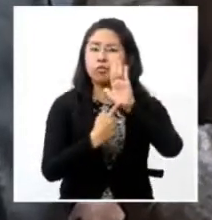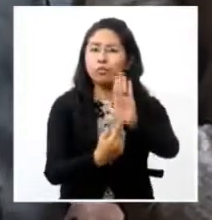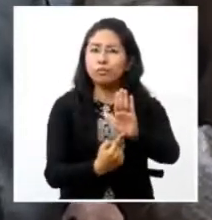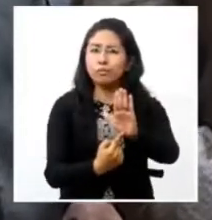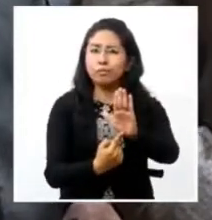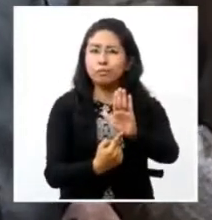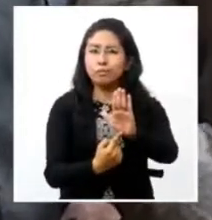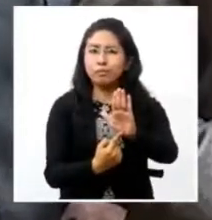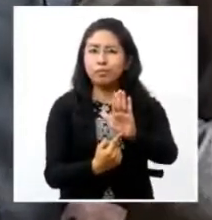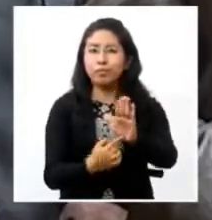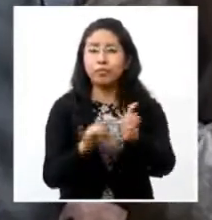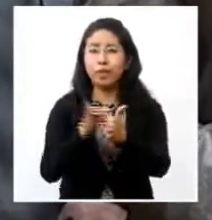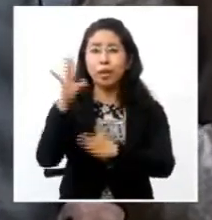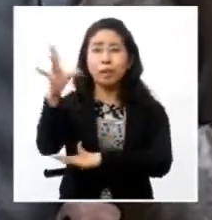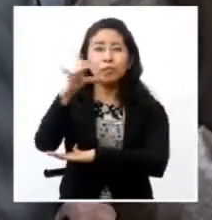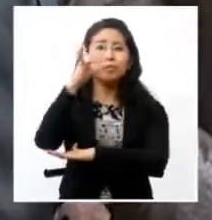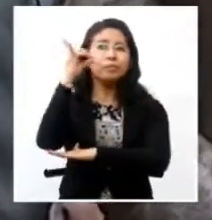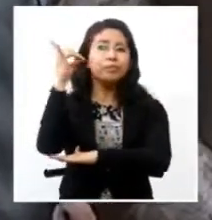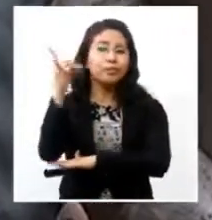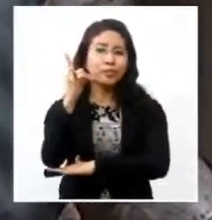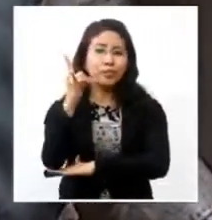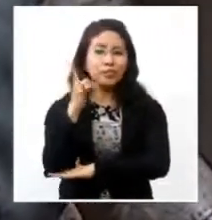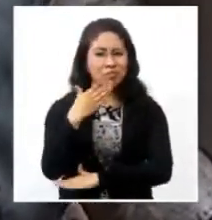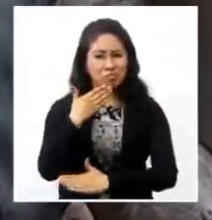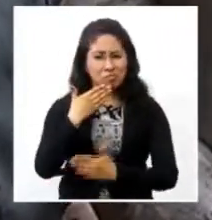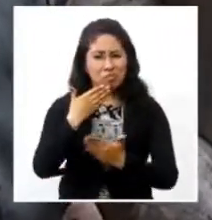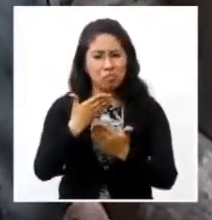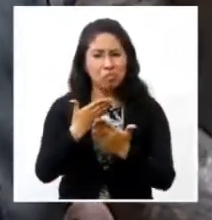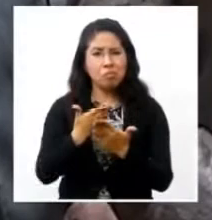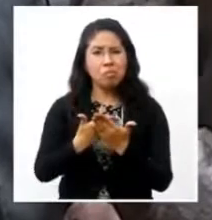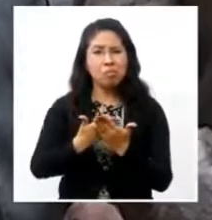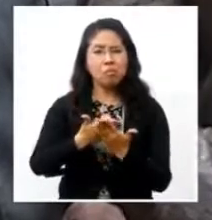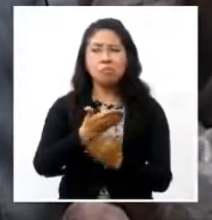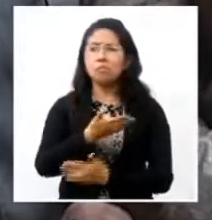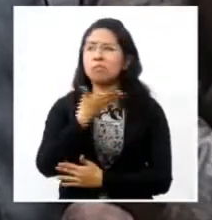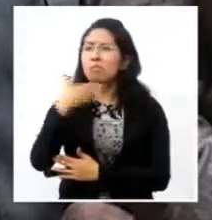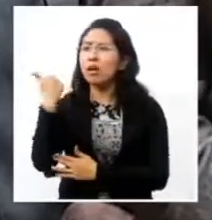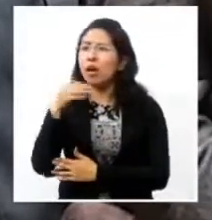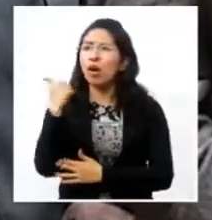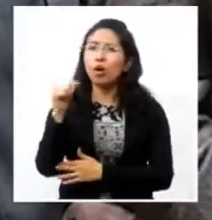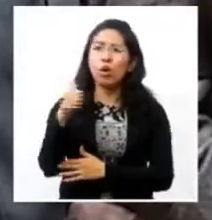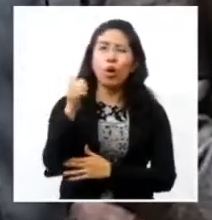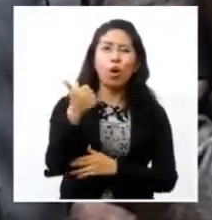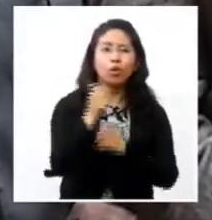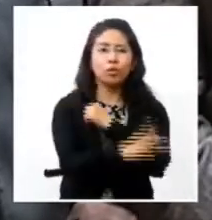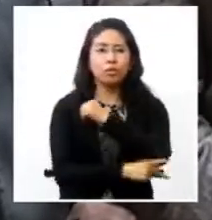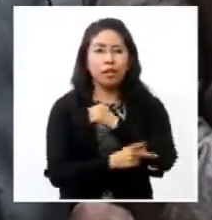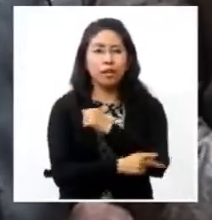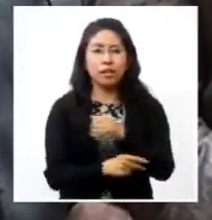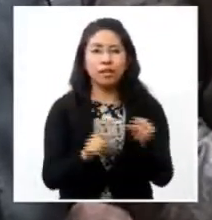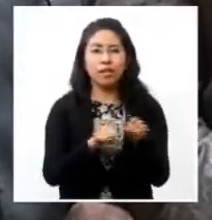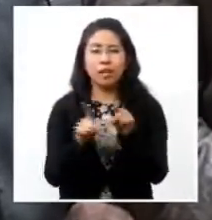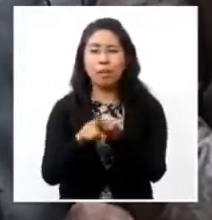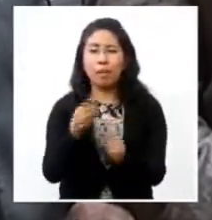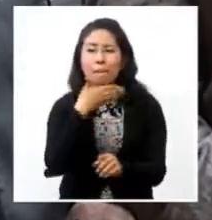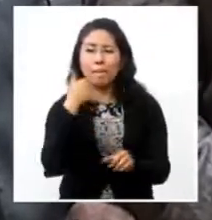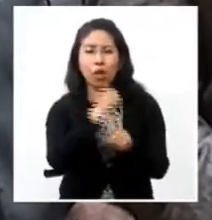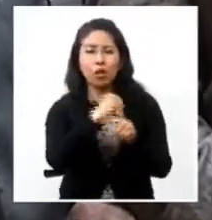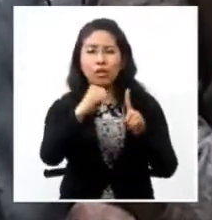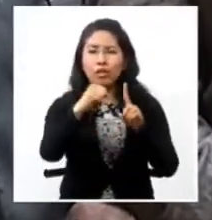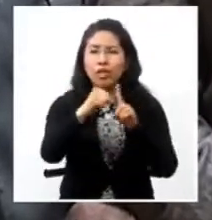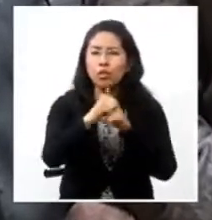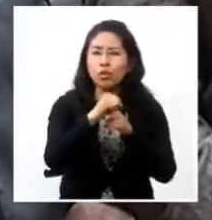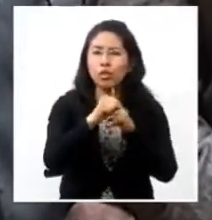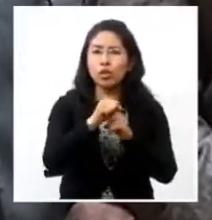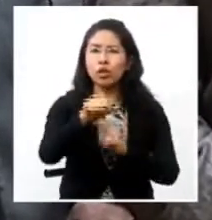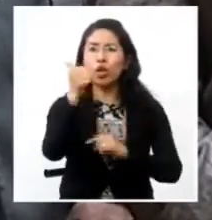muestran que a Bolivia le ha ido mejor que a varios vecinos y mejor que a varios países